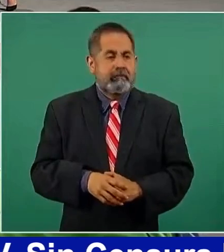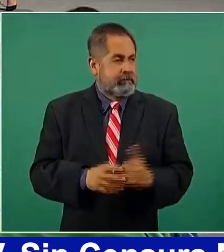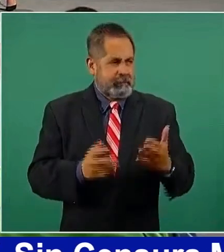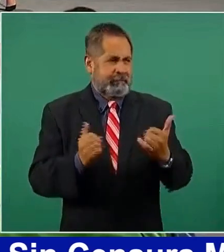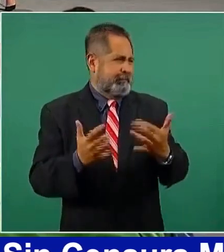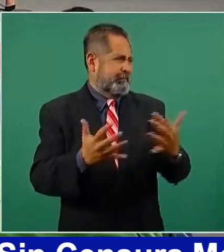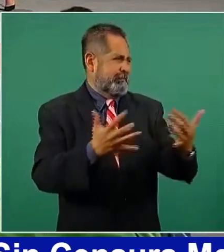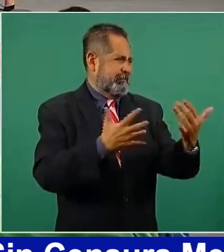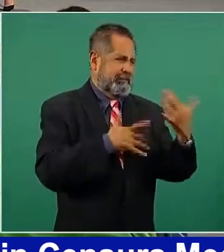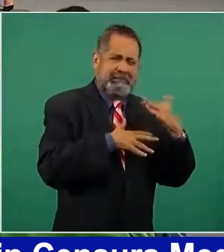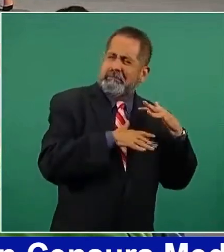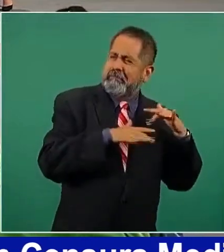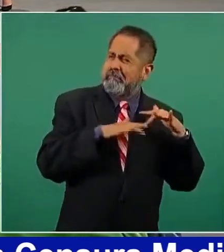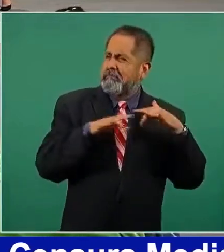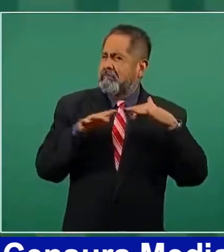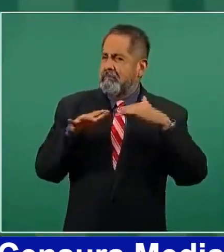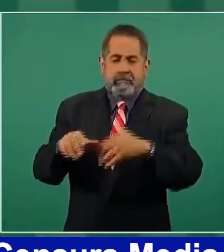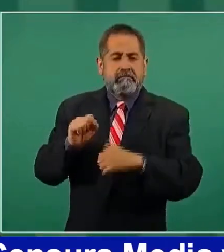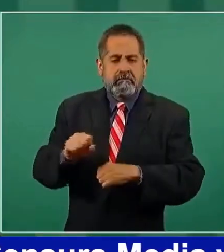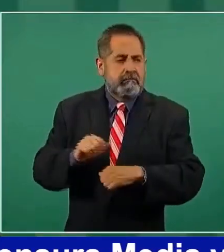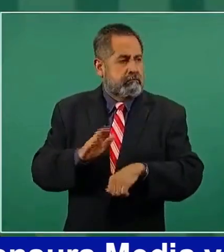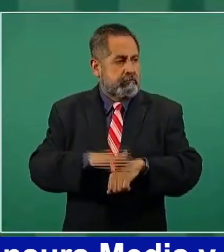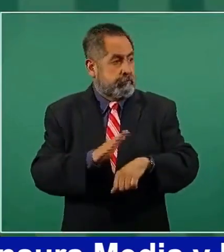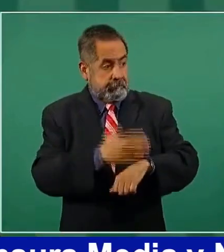Acudieron a su llamado.